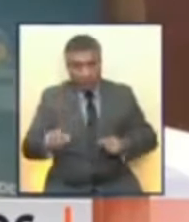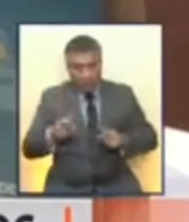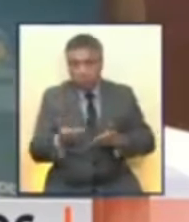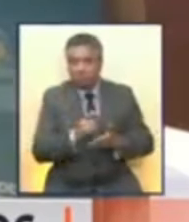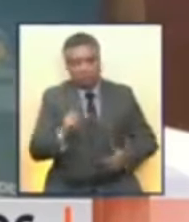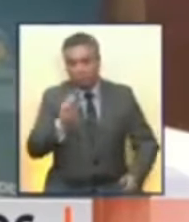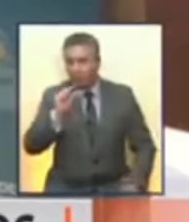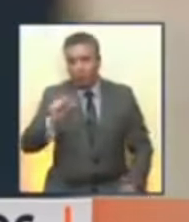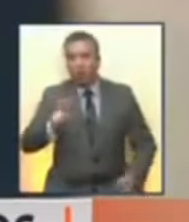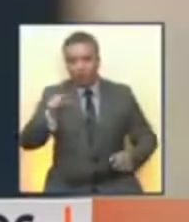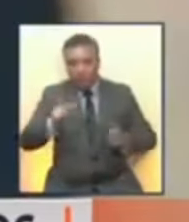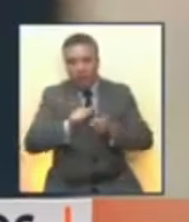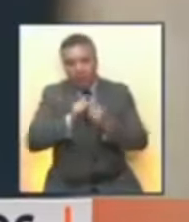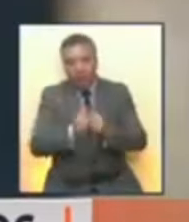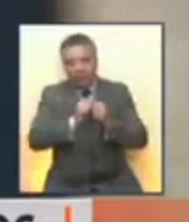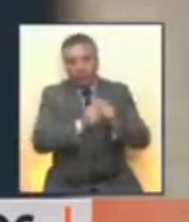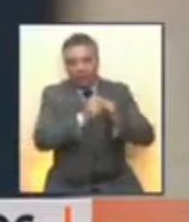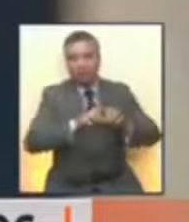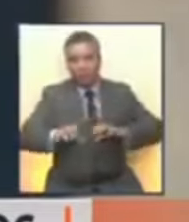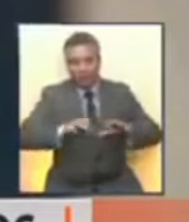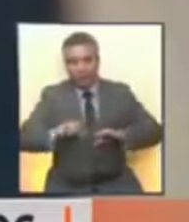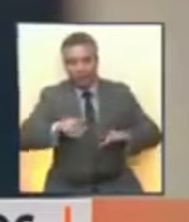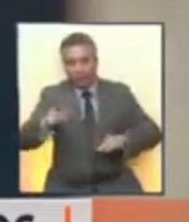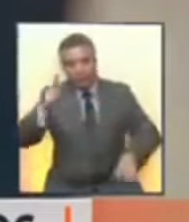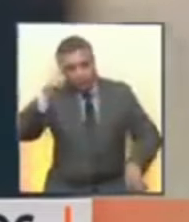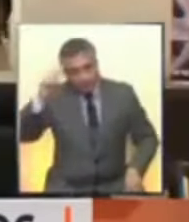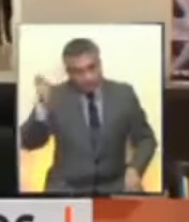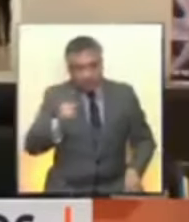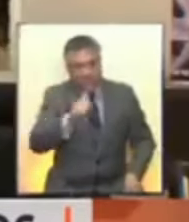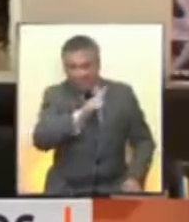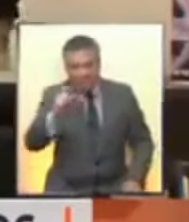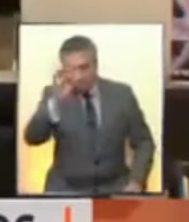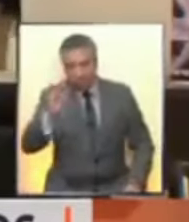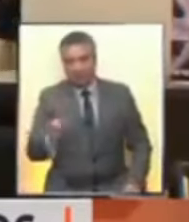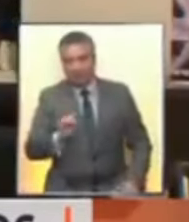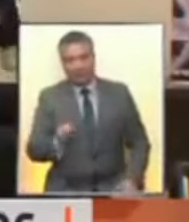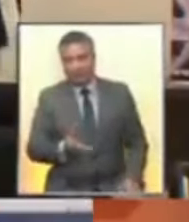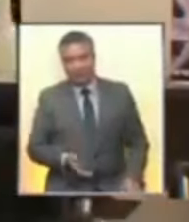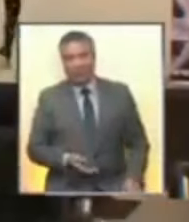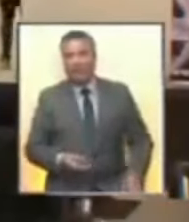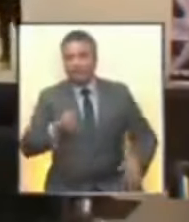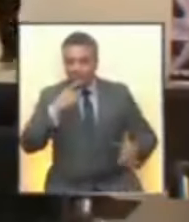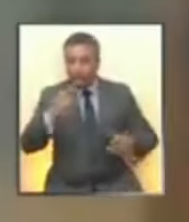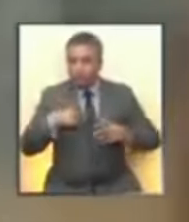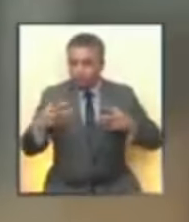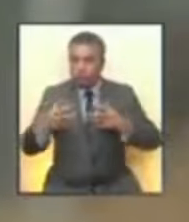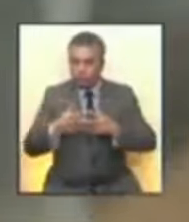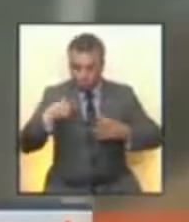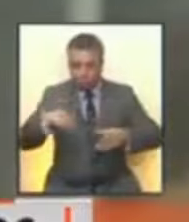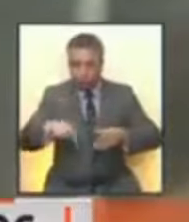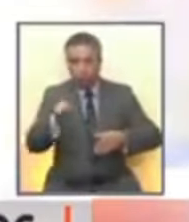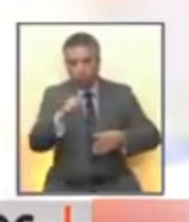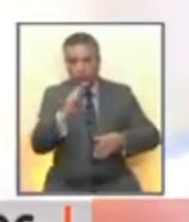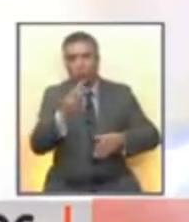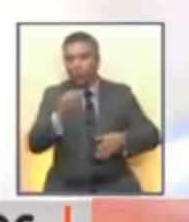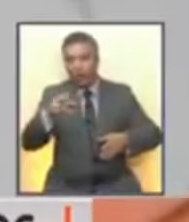en la adaptación de productos que en un invento 100% nacional. Y la marca, nosotros, todos los que trabajamos detrás de Gatefall, somos chilenos. Ah, esta